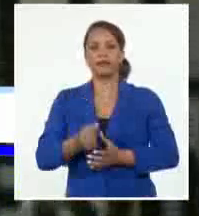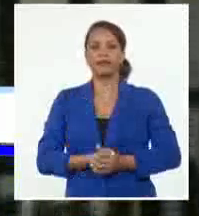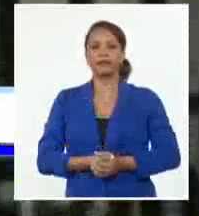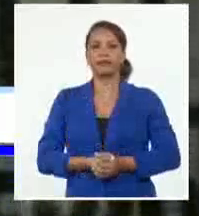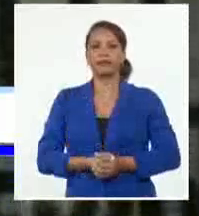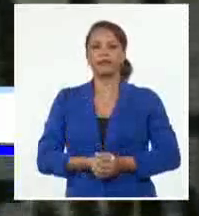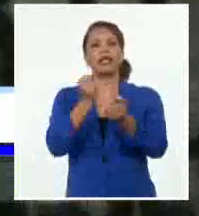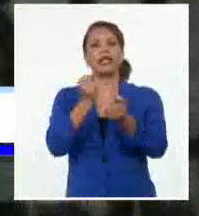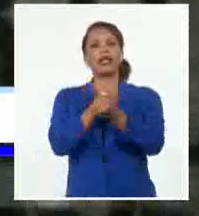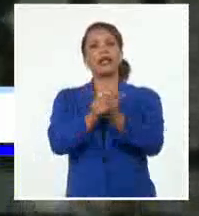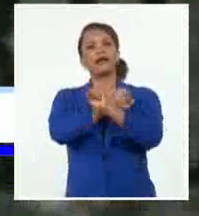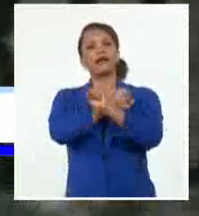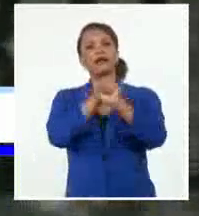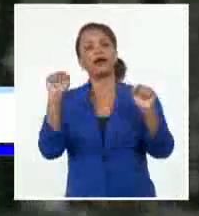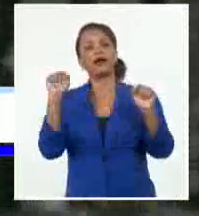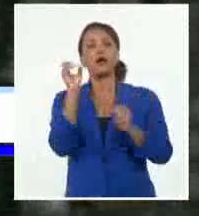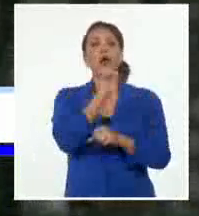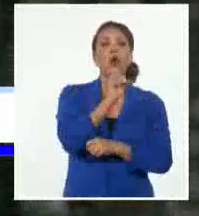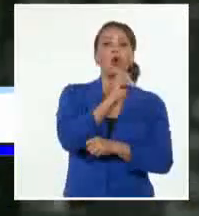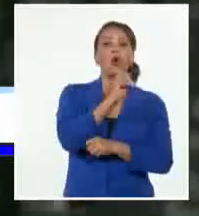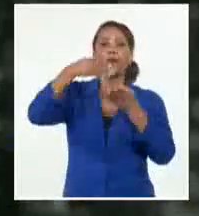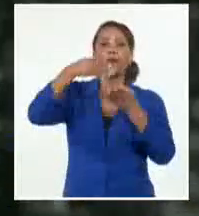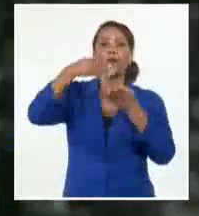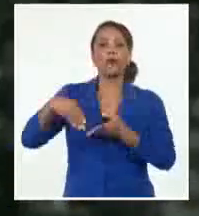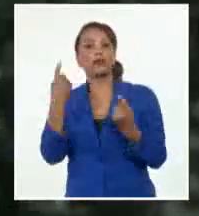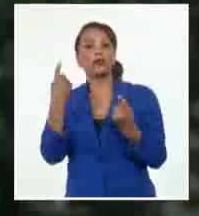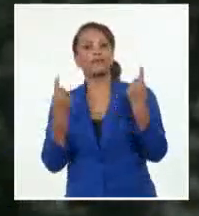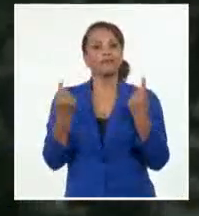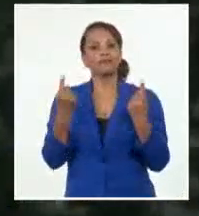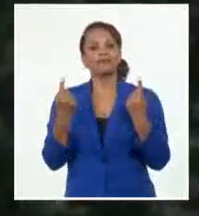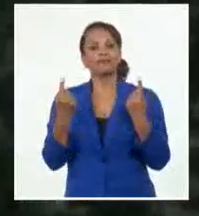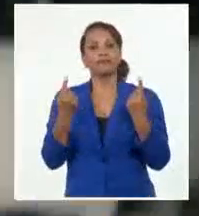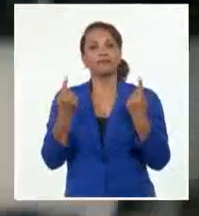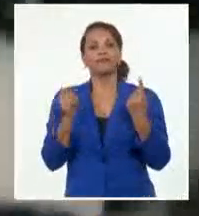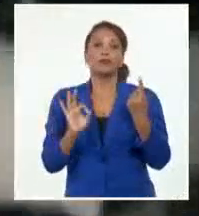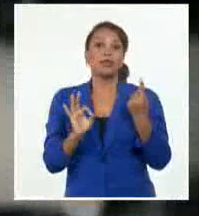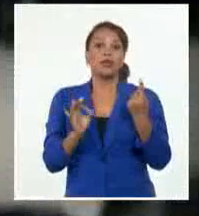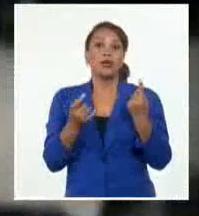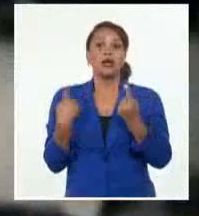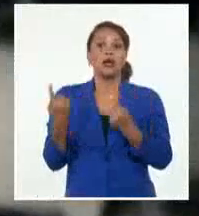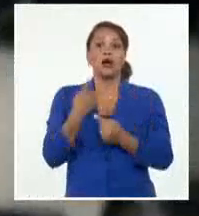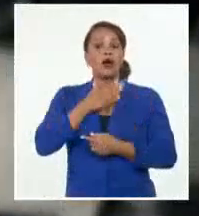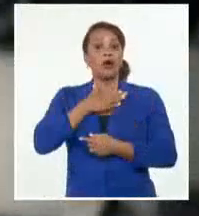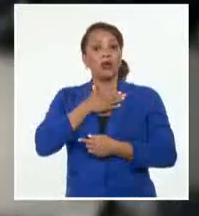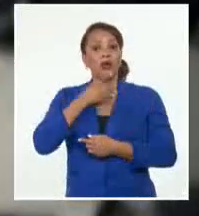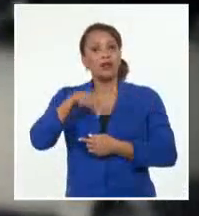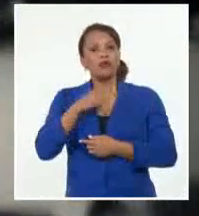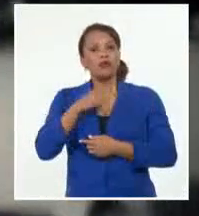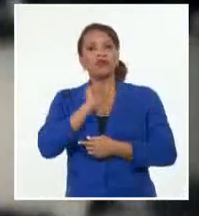de la libertad o la muerte todo lo que ahora libertad